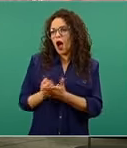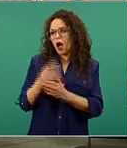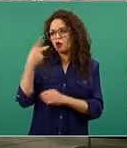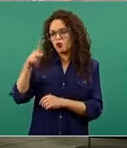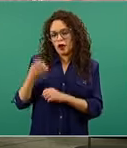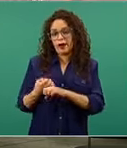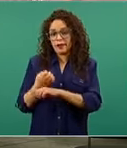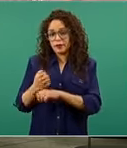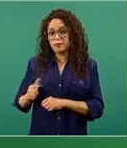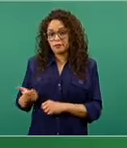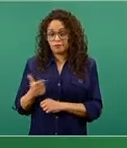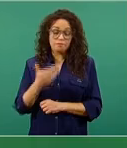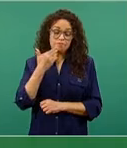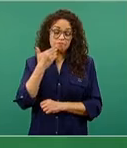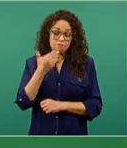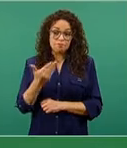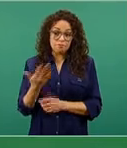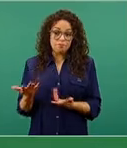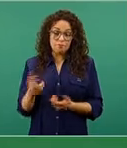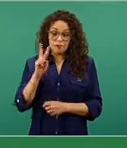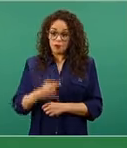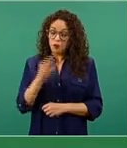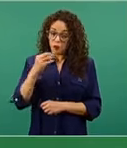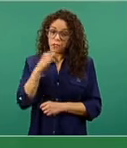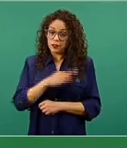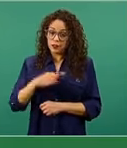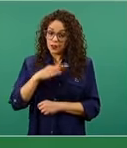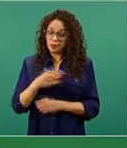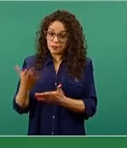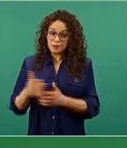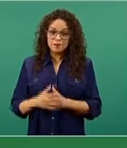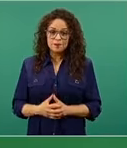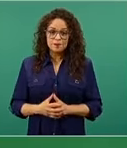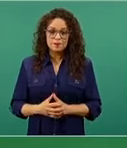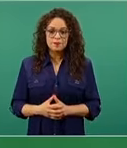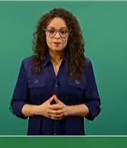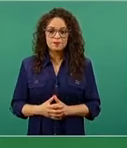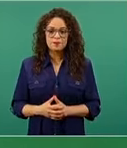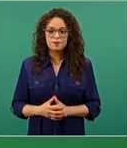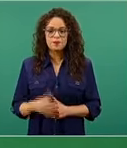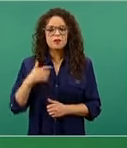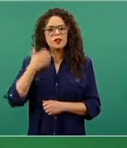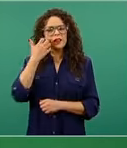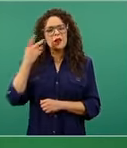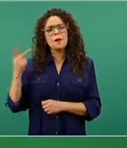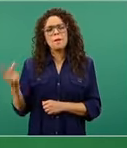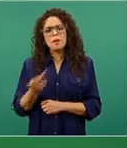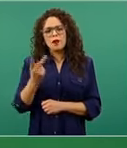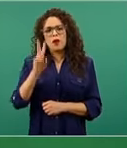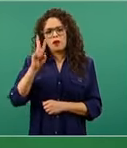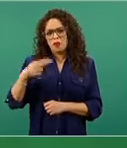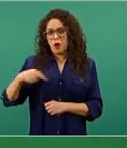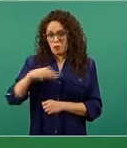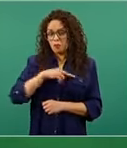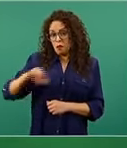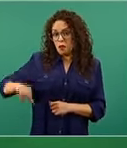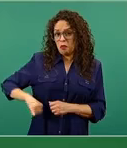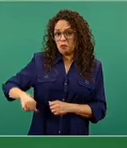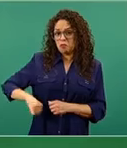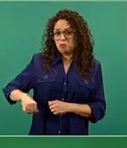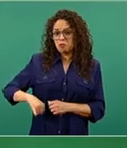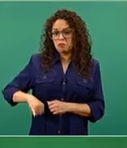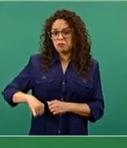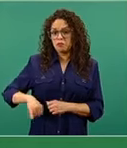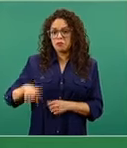una manera muy exitosa, y felicidades por eso. Una pregunta que a veces nos interesa también en estas